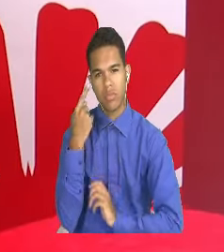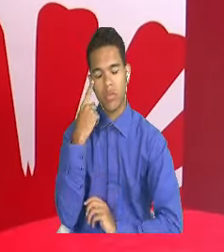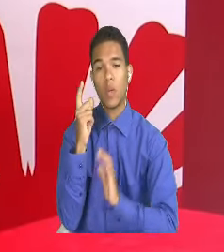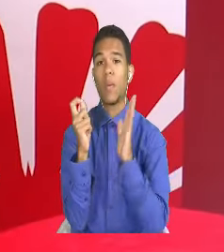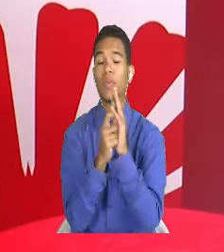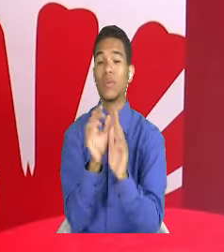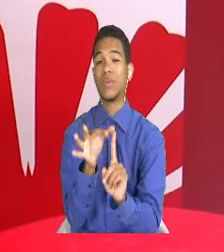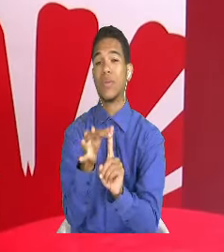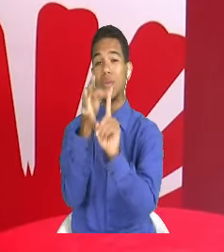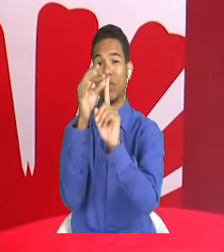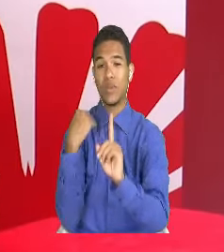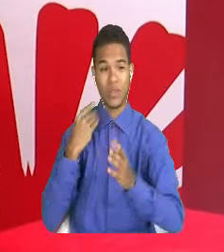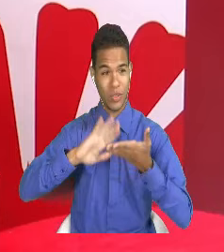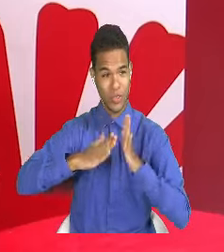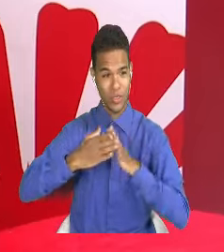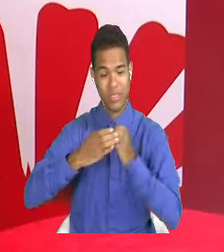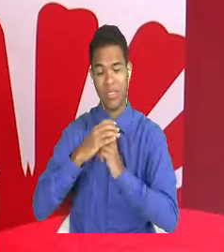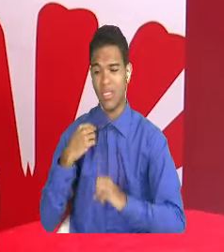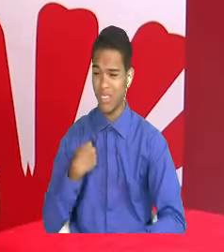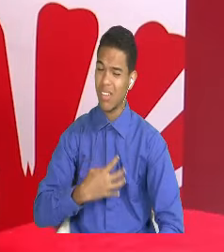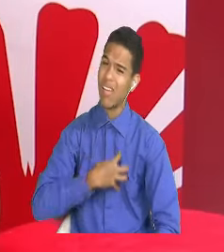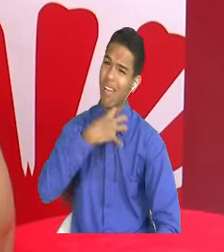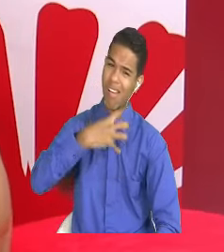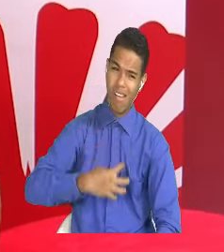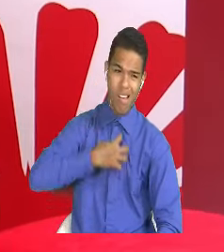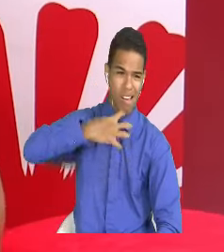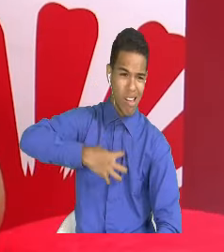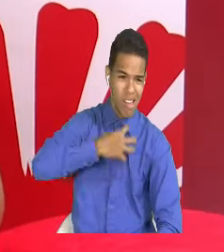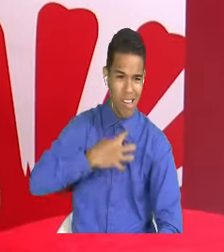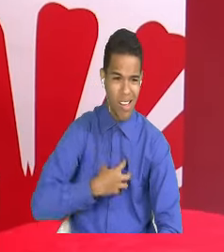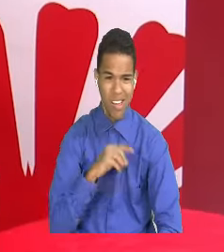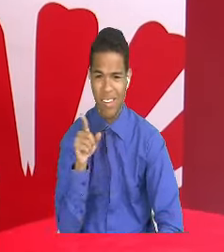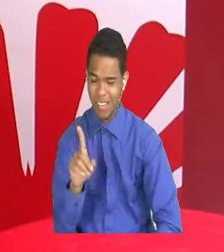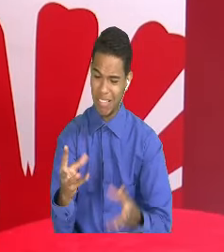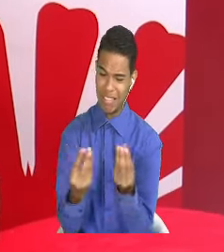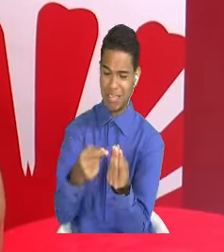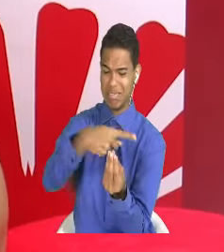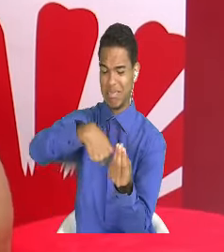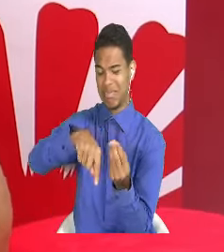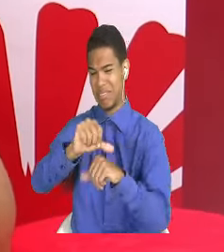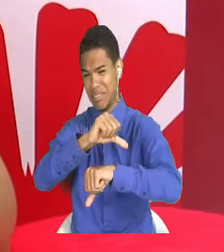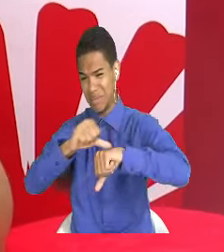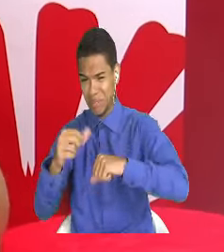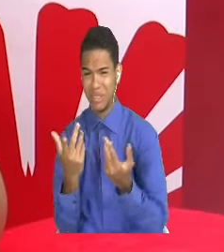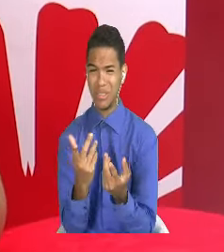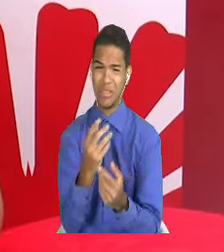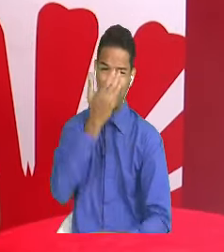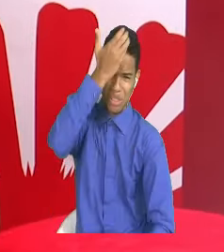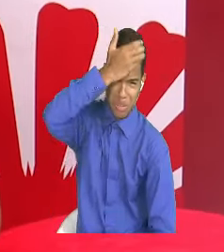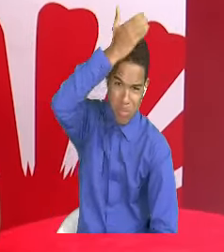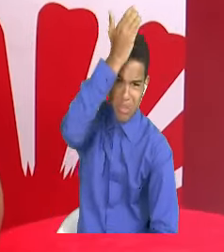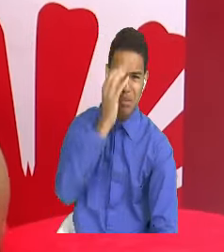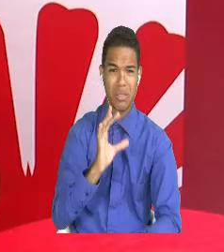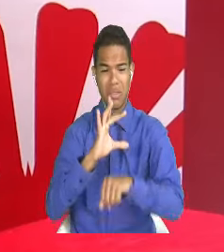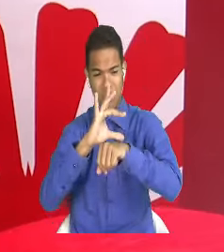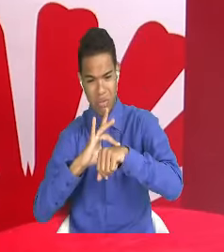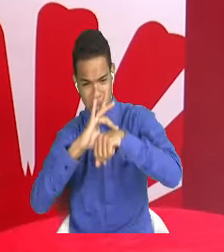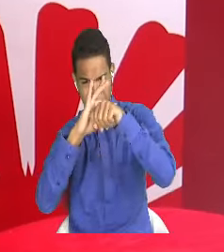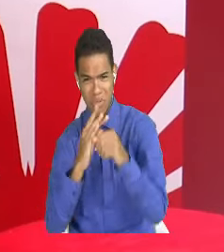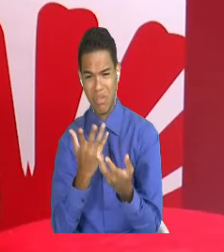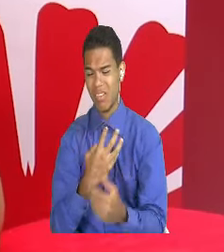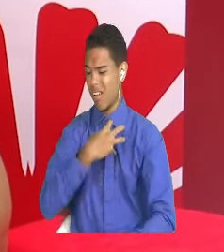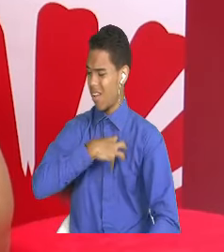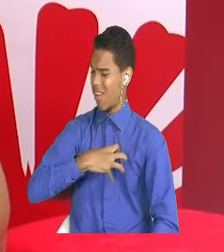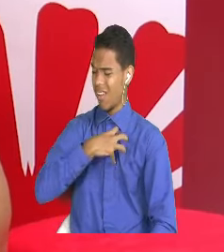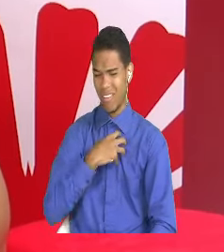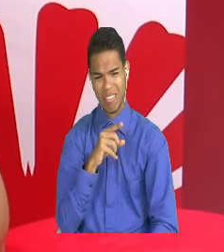mucho del personal médico que trabaja pues en el área de salud. ¿Cómo se van a destacar ustedes para que esto no